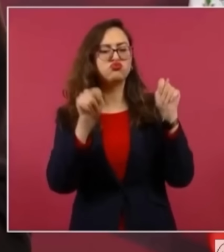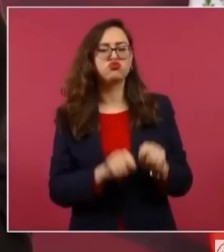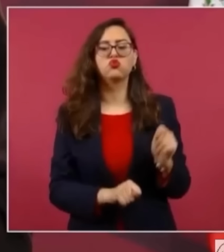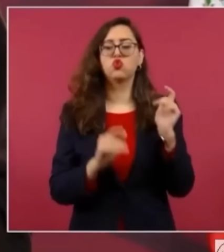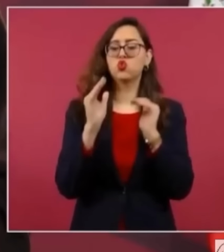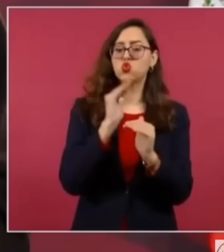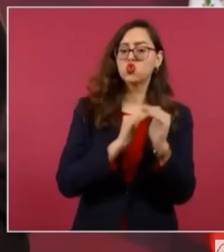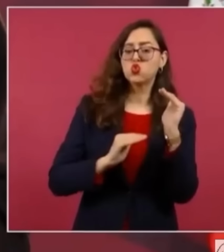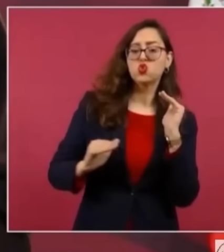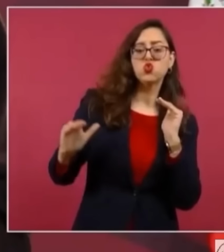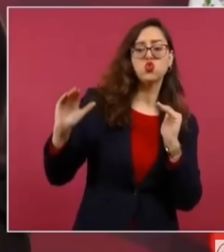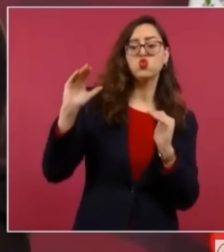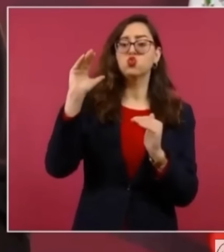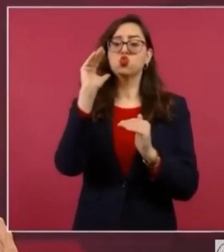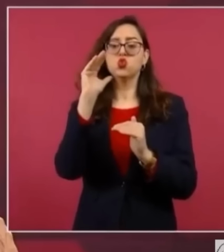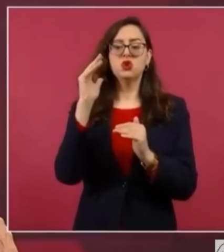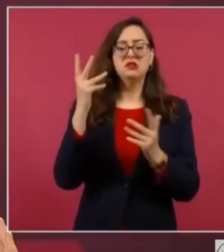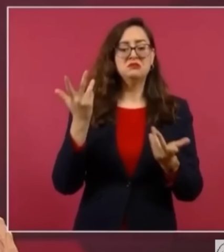son sinónimo